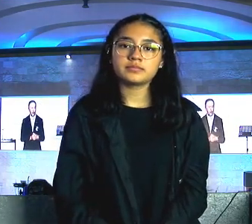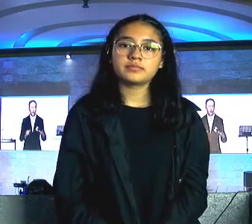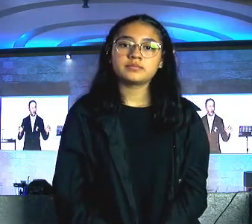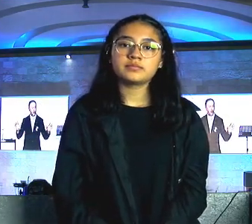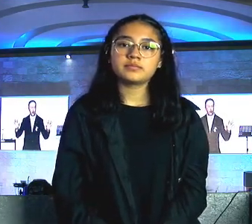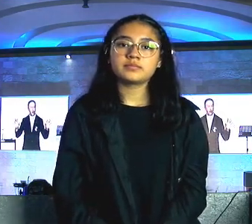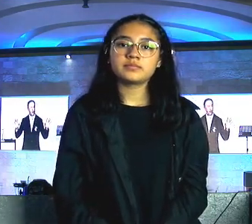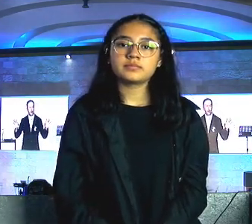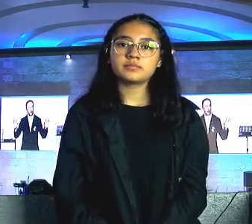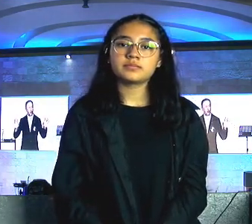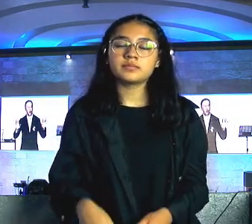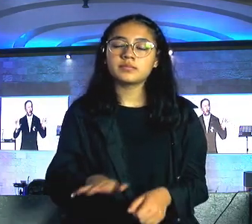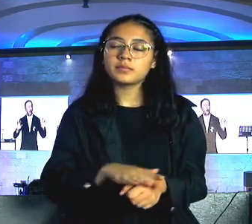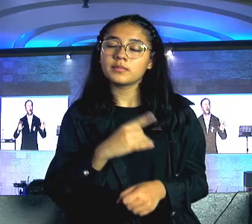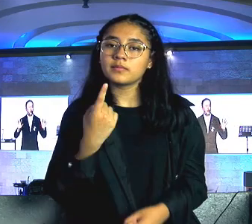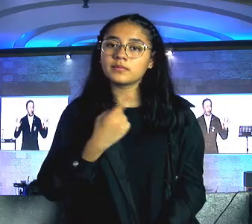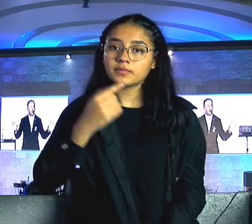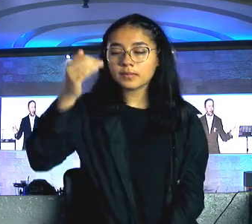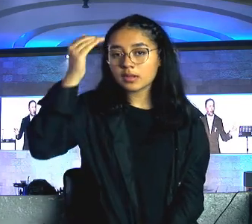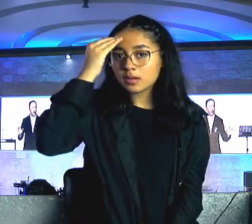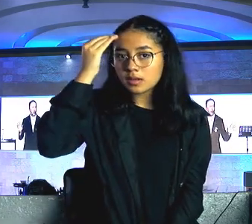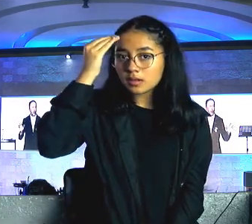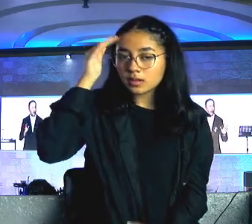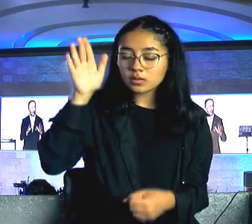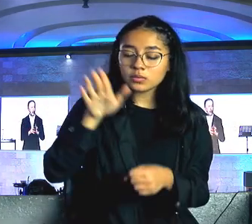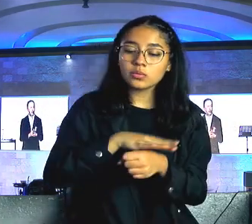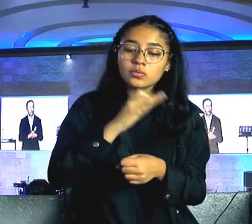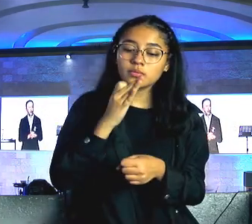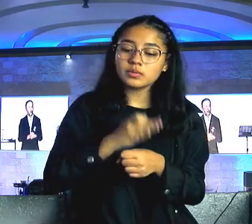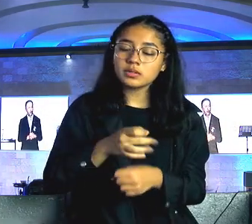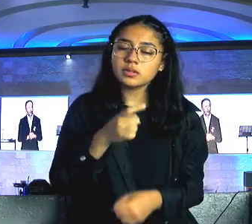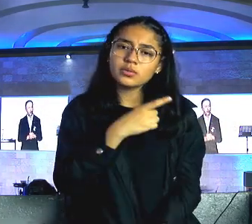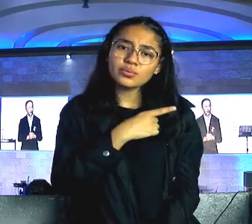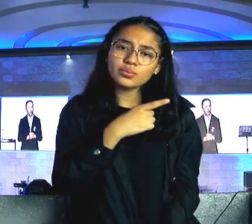Porque muchas veces he pensado que es suficiente creer en ti,